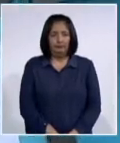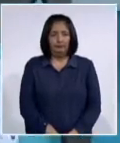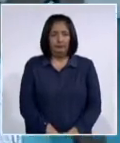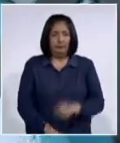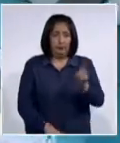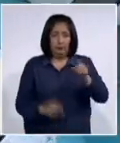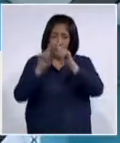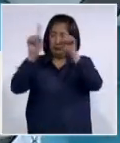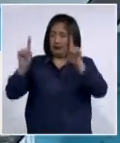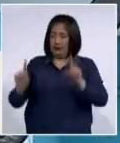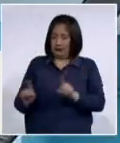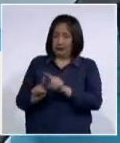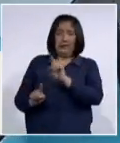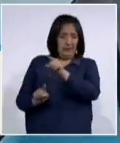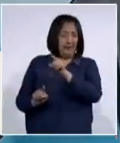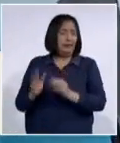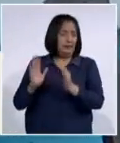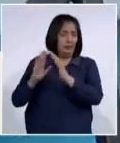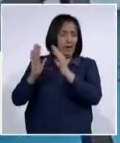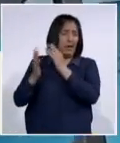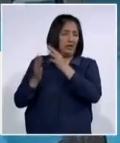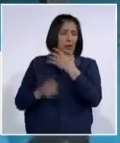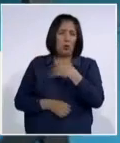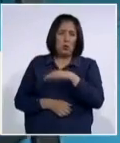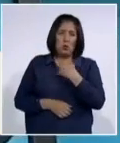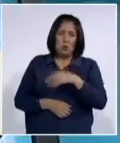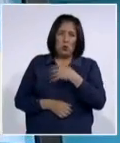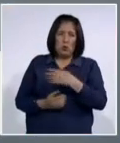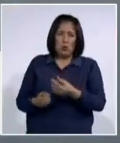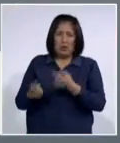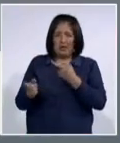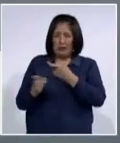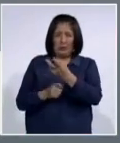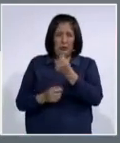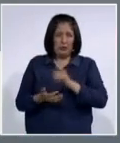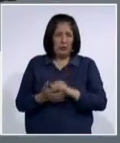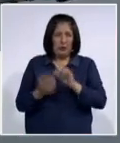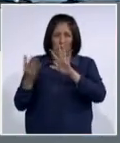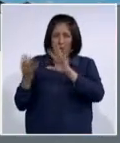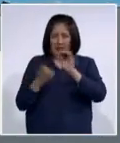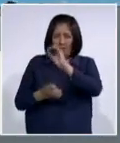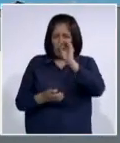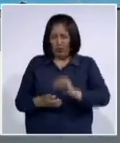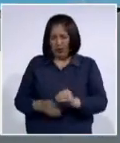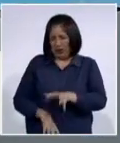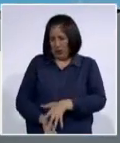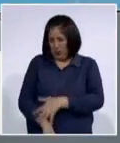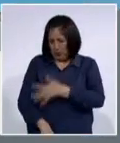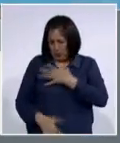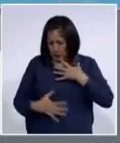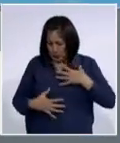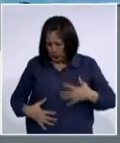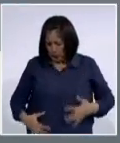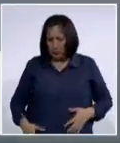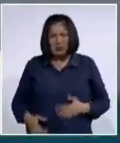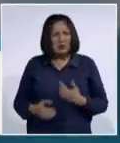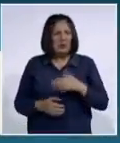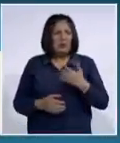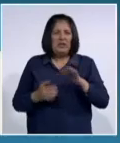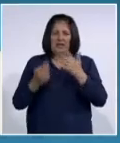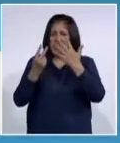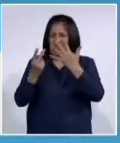Un cartel en la puerta de su vivienda advertía la magnitud de sus heridas. Más del 90% de quemaduras en el cuerpo y